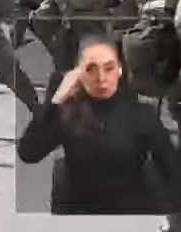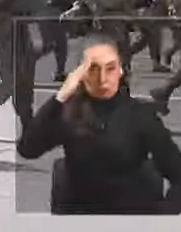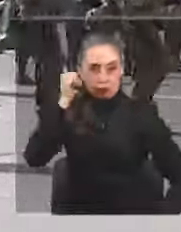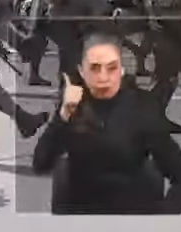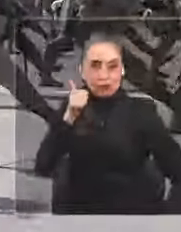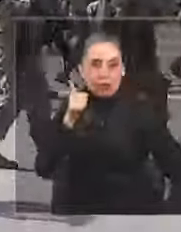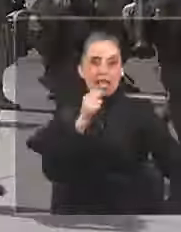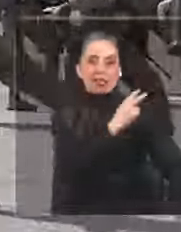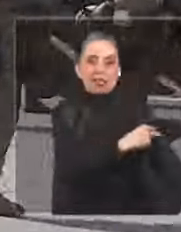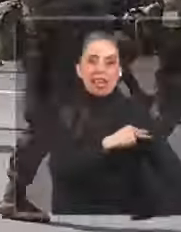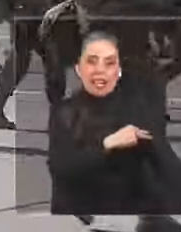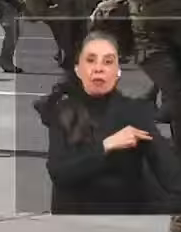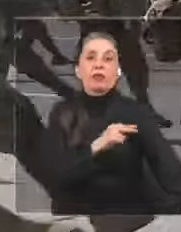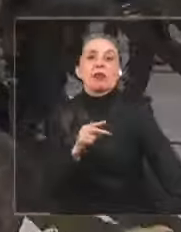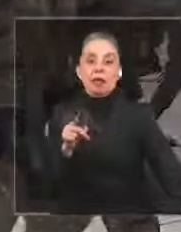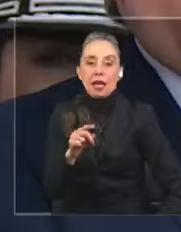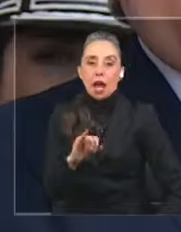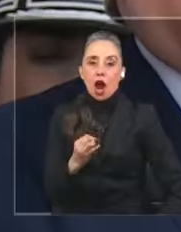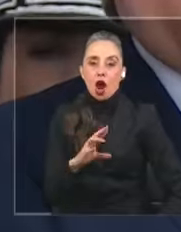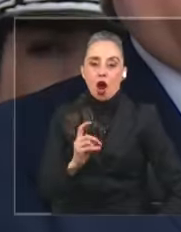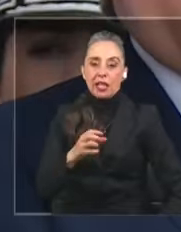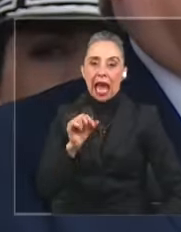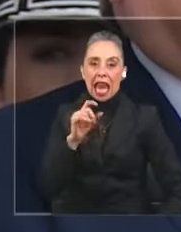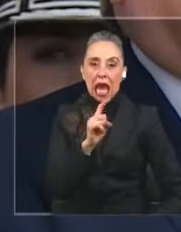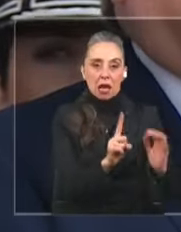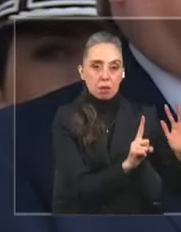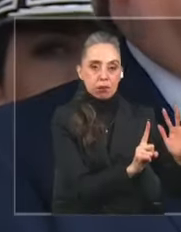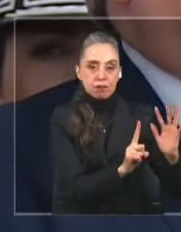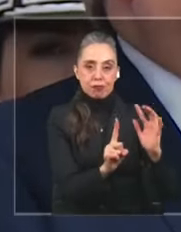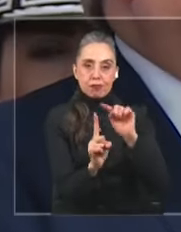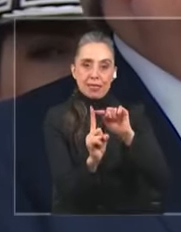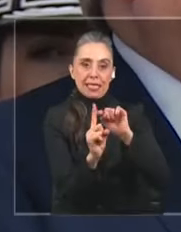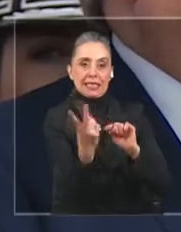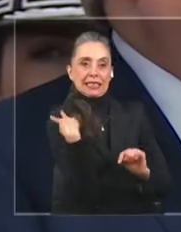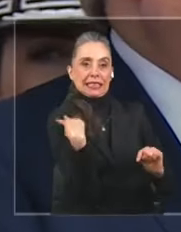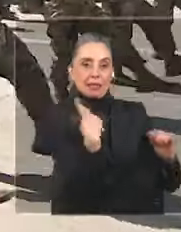comandante, Teniente Coronel Jorge Aliaga Pradenas.